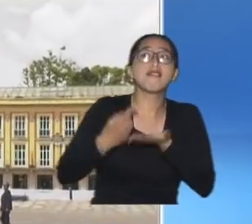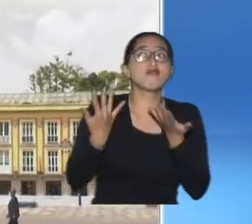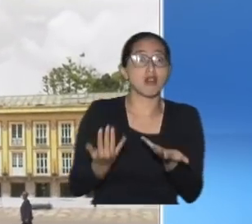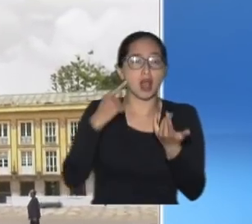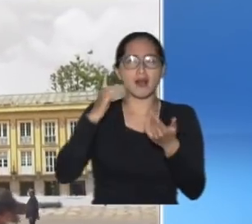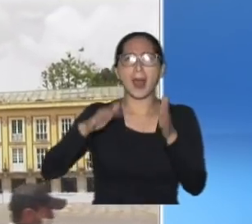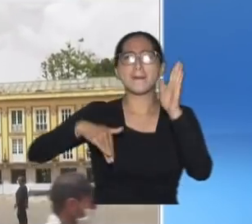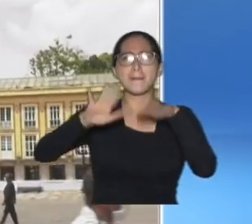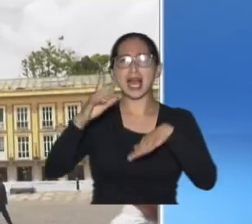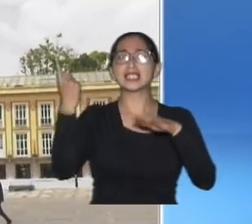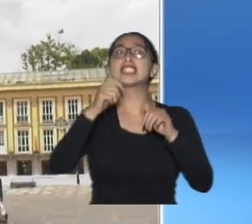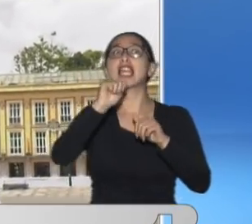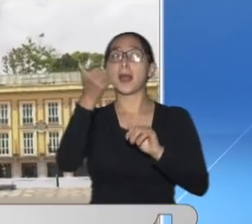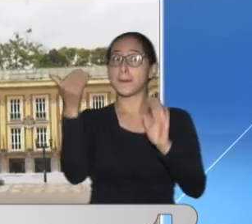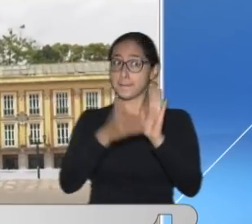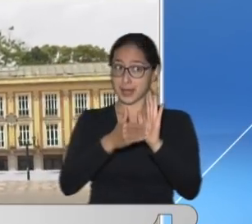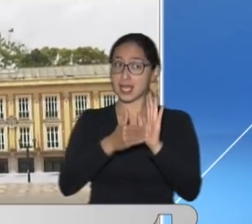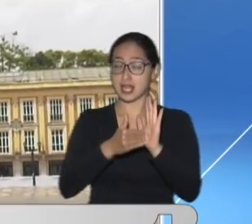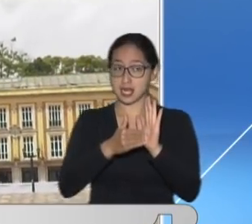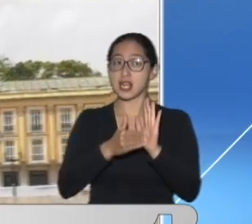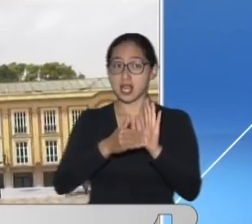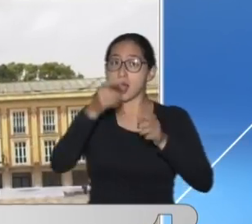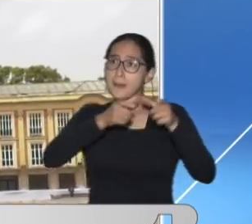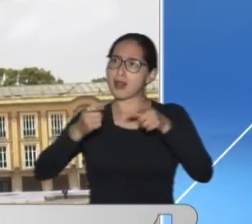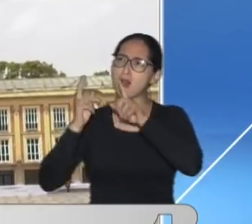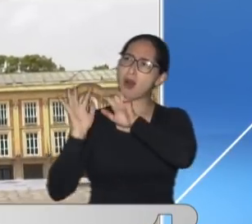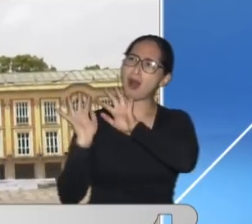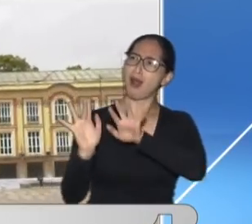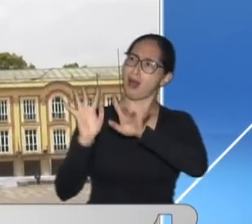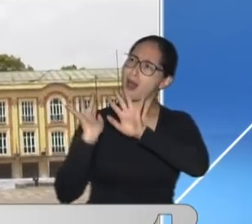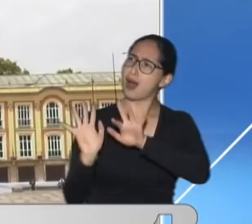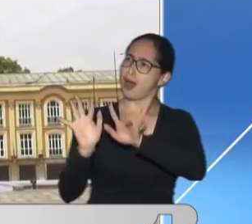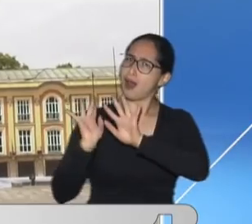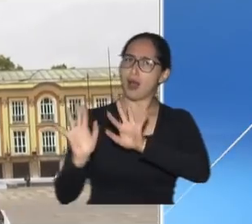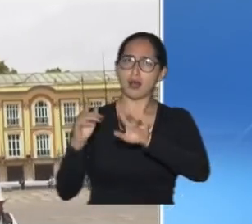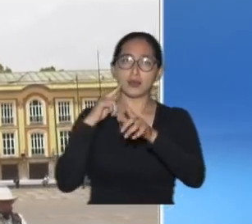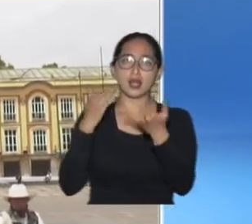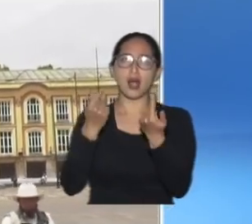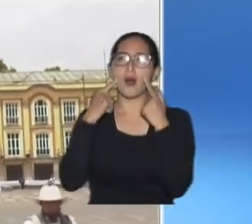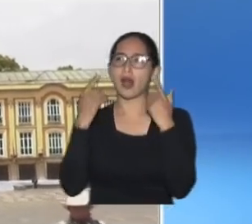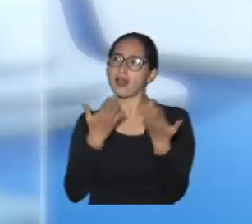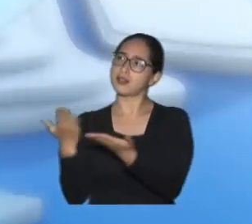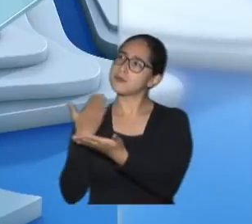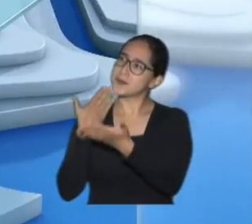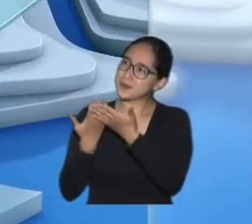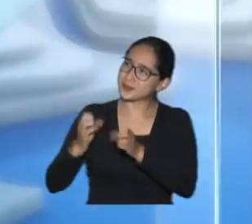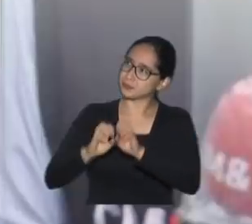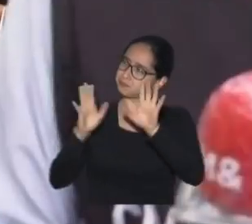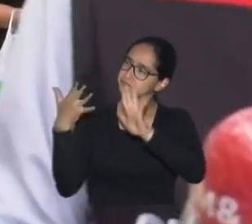esta movilización. Con la caravana de la minga está William Parra. William, muy buenos días.